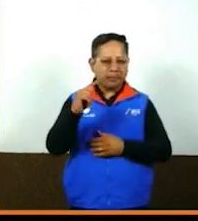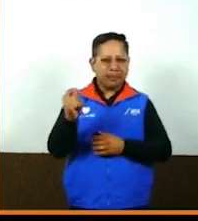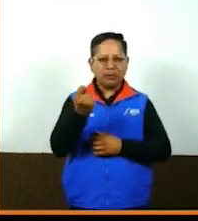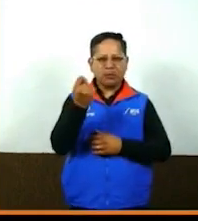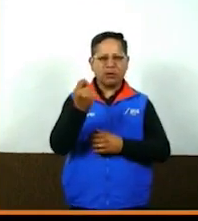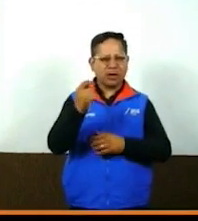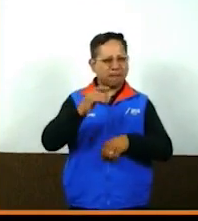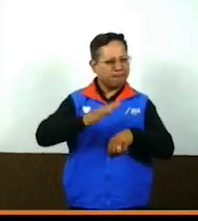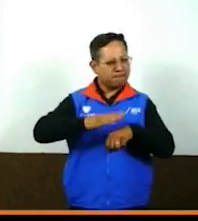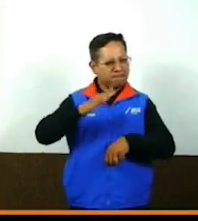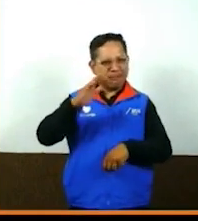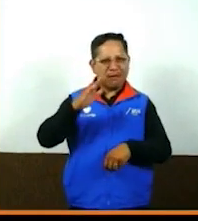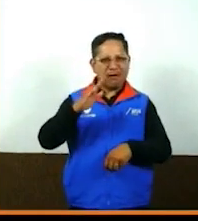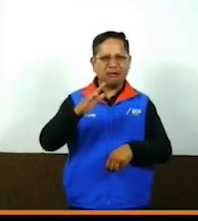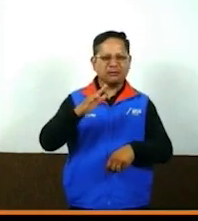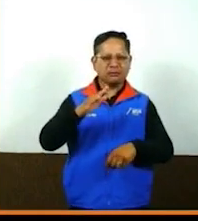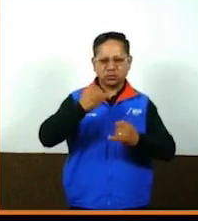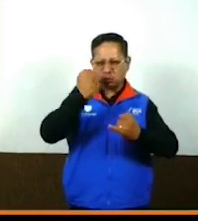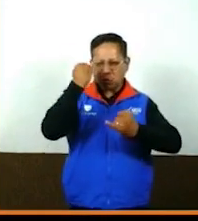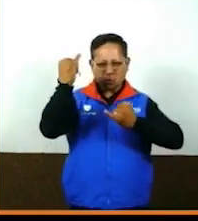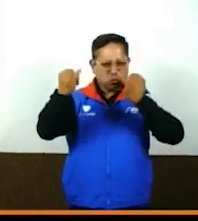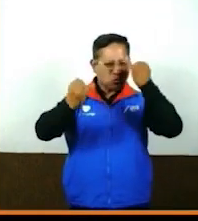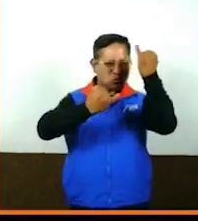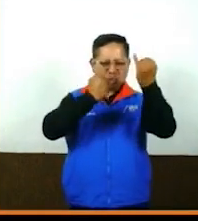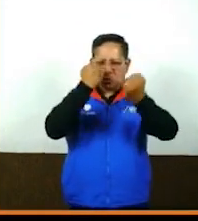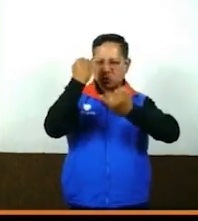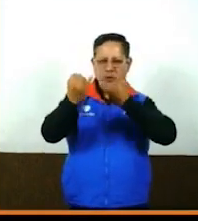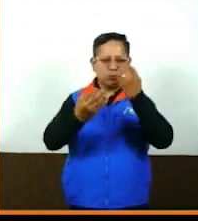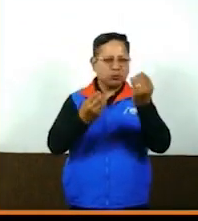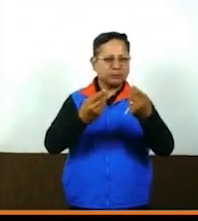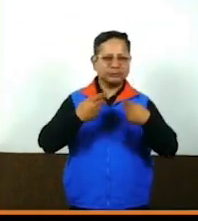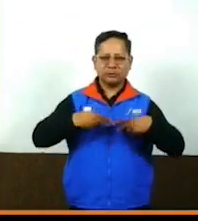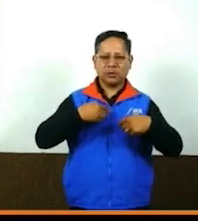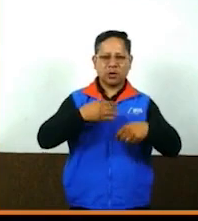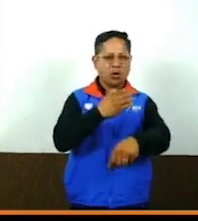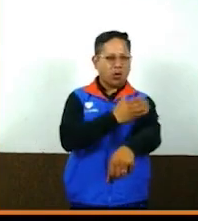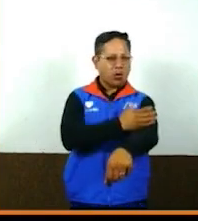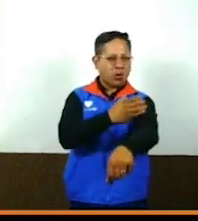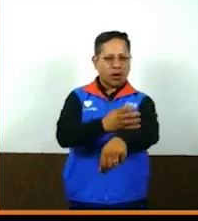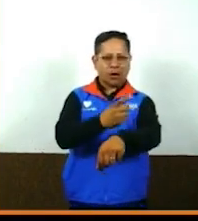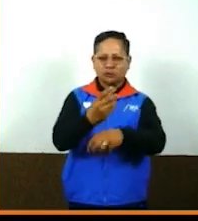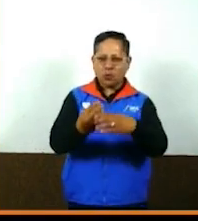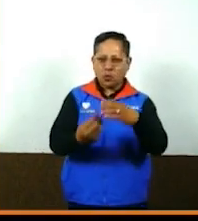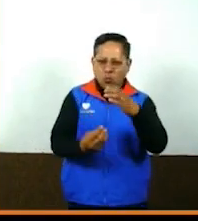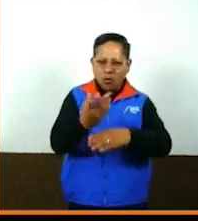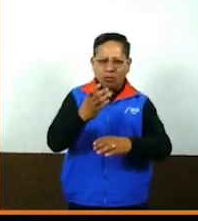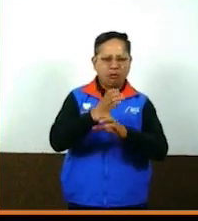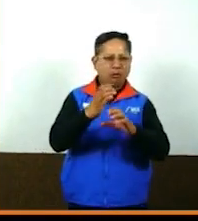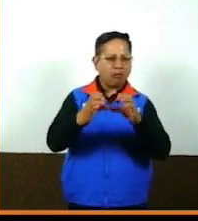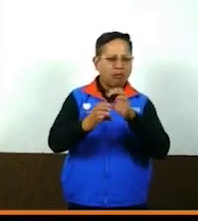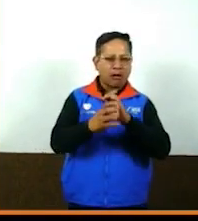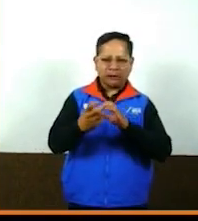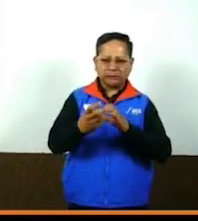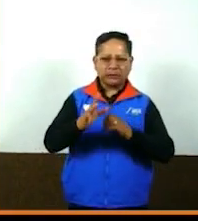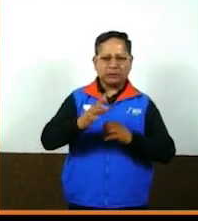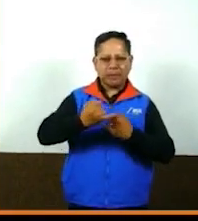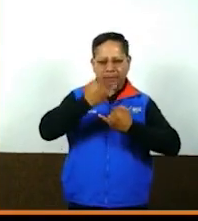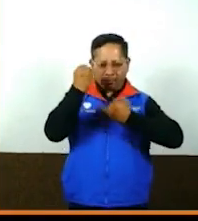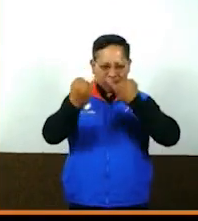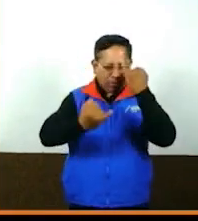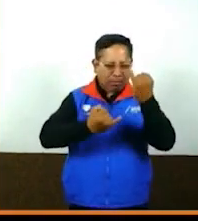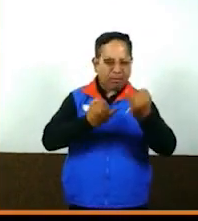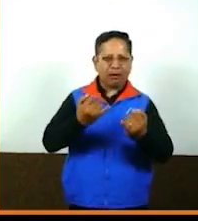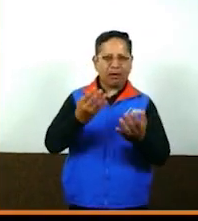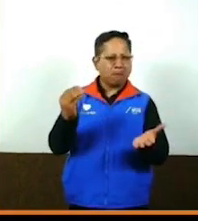tecnología, hay muchas personas y colaboradoras que están atrás de la innovación y generando ideas